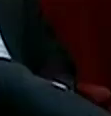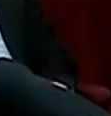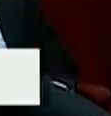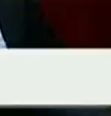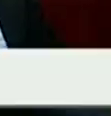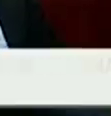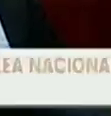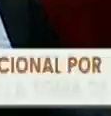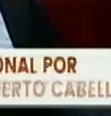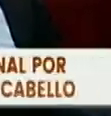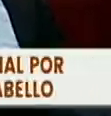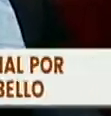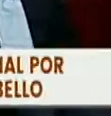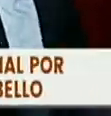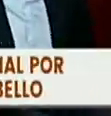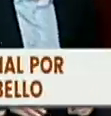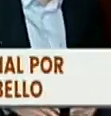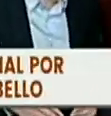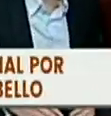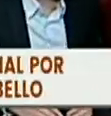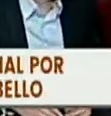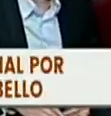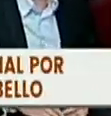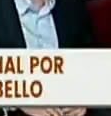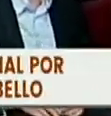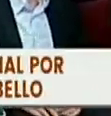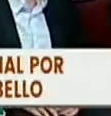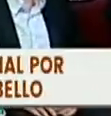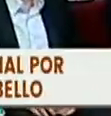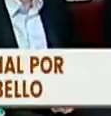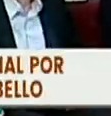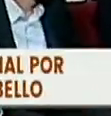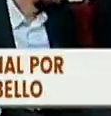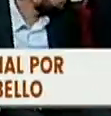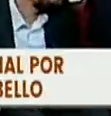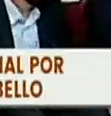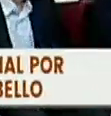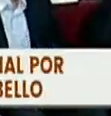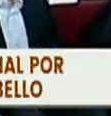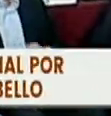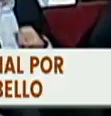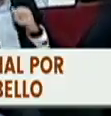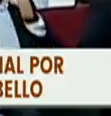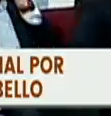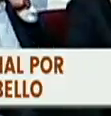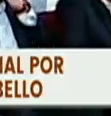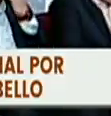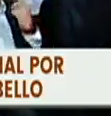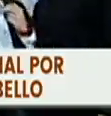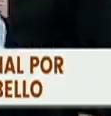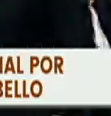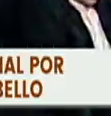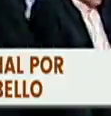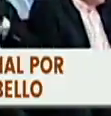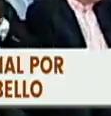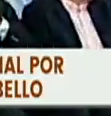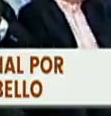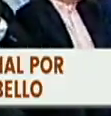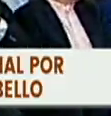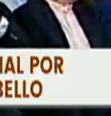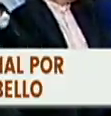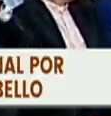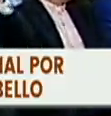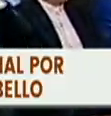que logró que se retirara definitivamente el último bastión del imperio español para